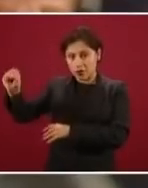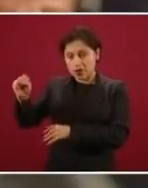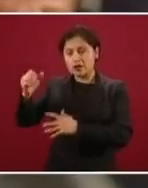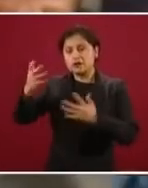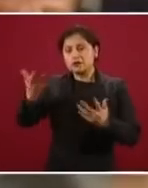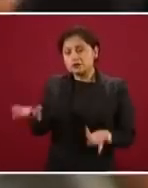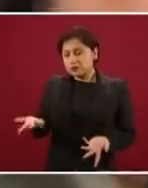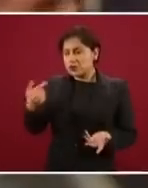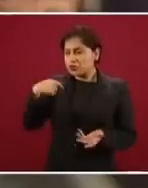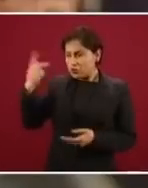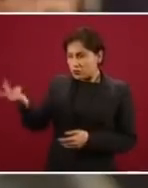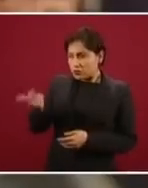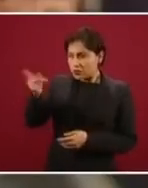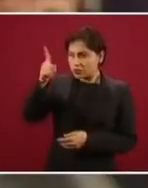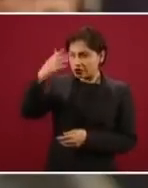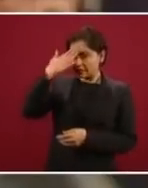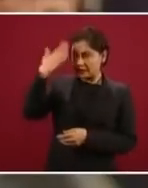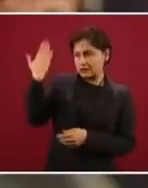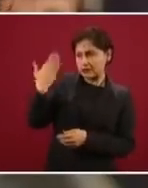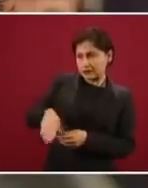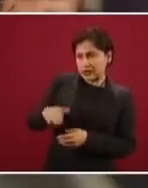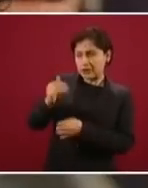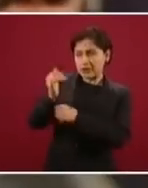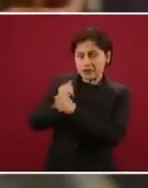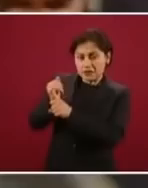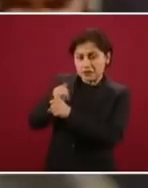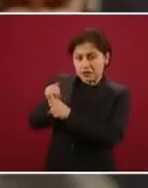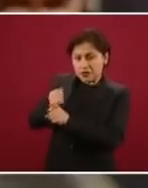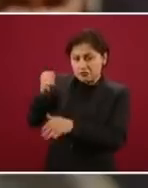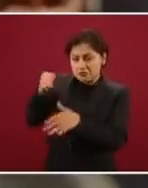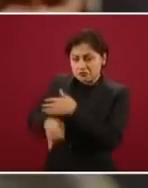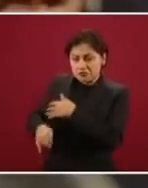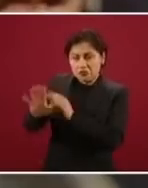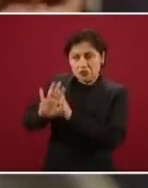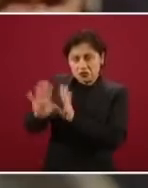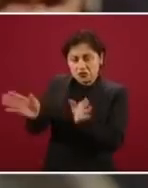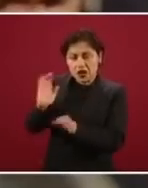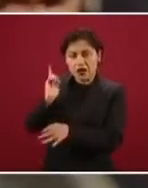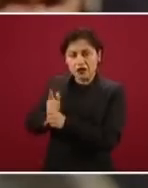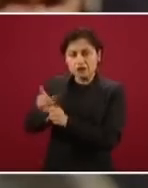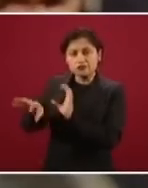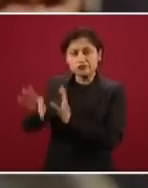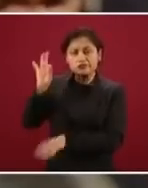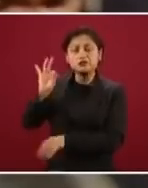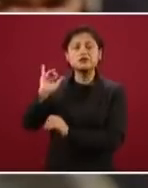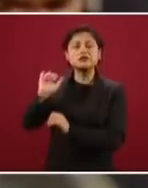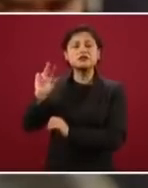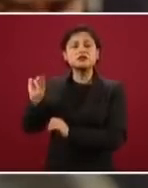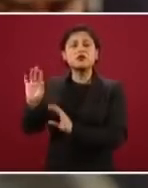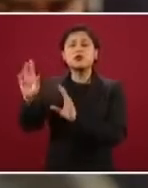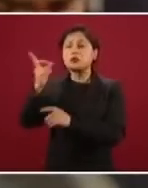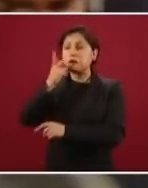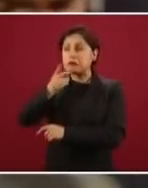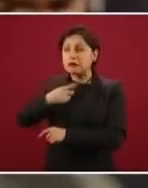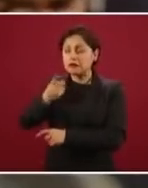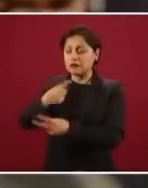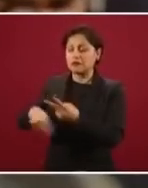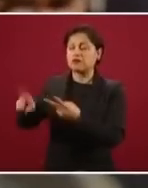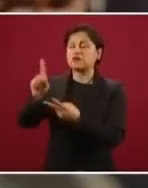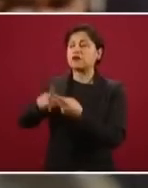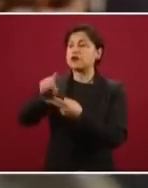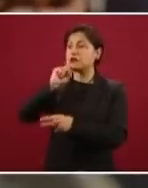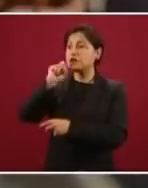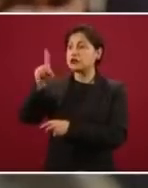avance en la investigación y qué ha pasado con este proyecto después de la consulta